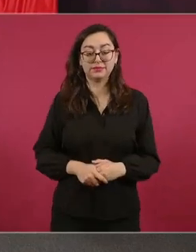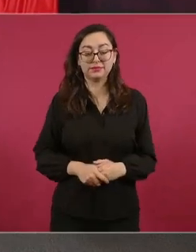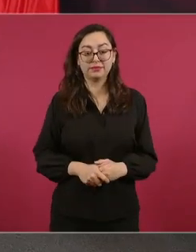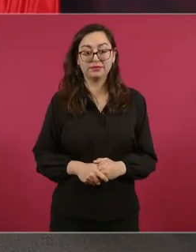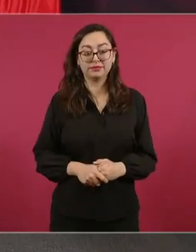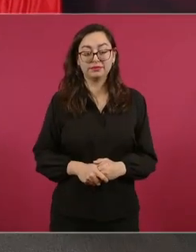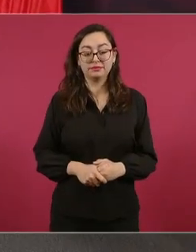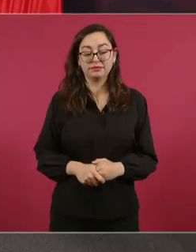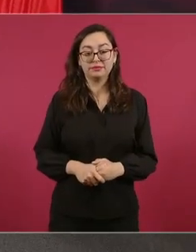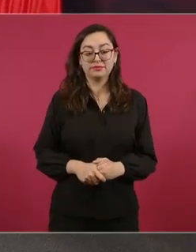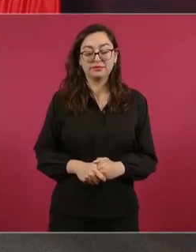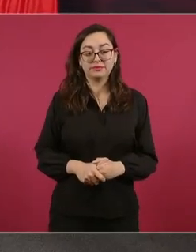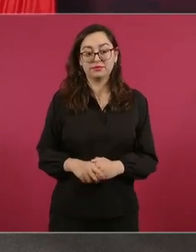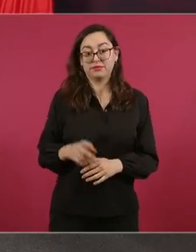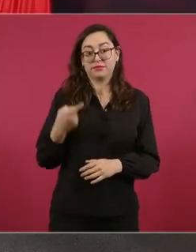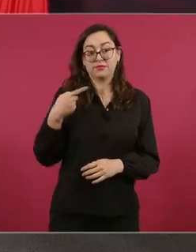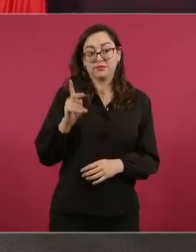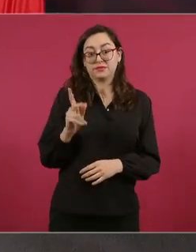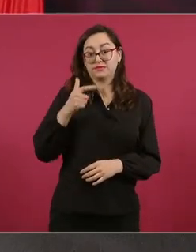Pero yo no imaginaba